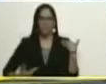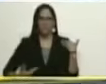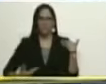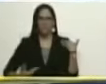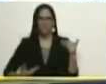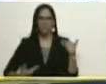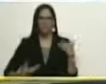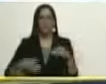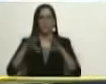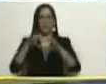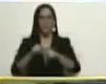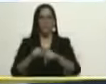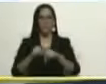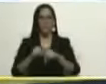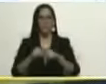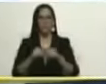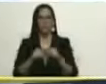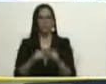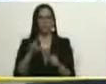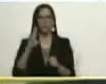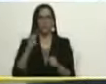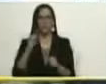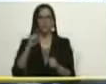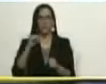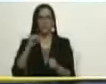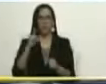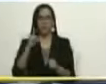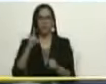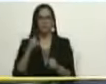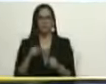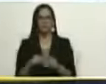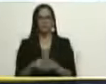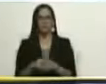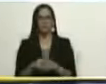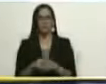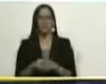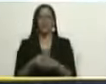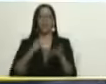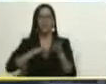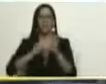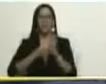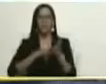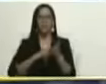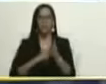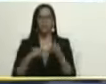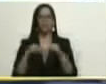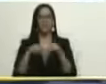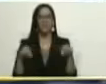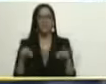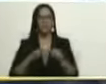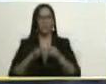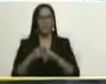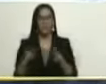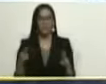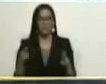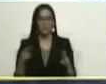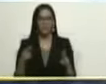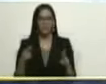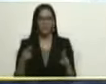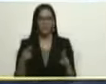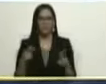del compañero Ran González. Hemos definido que sea un territorio de paz.